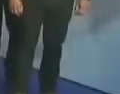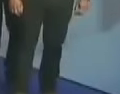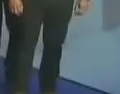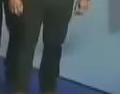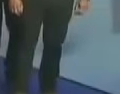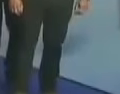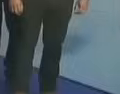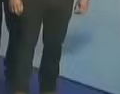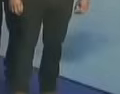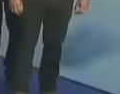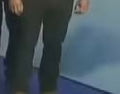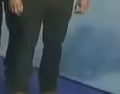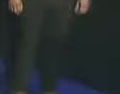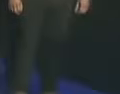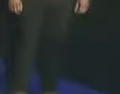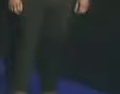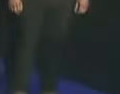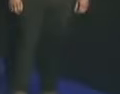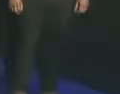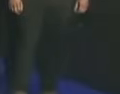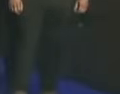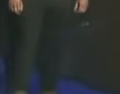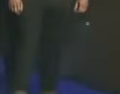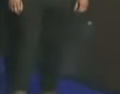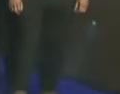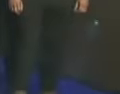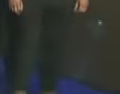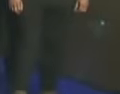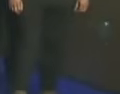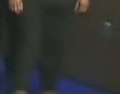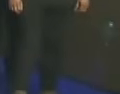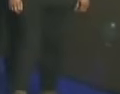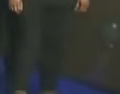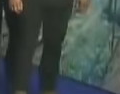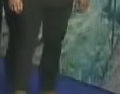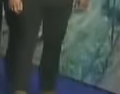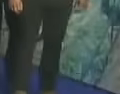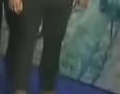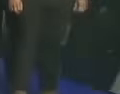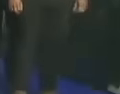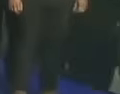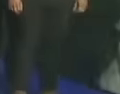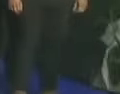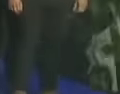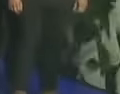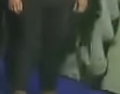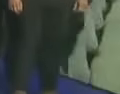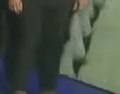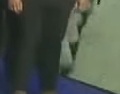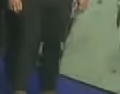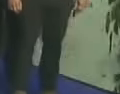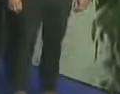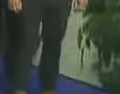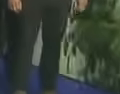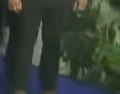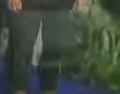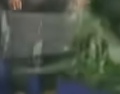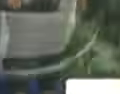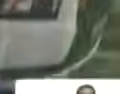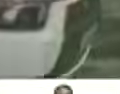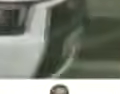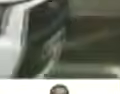invito a todo el pueblo de Venezuela a venir hasta el Poliedro de Caracas para ver esta mega